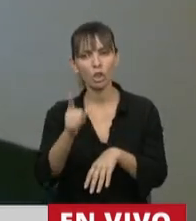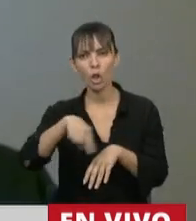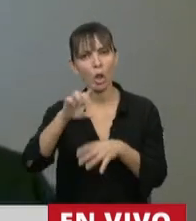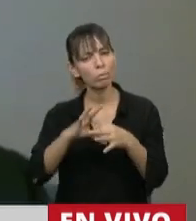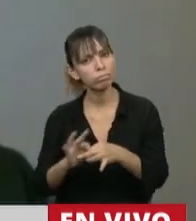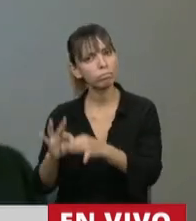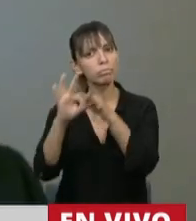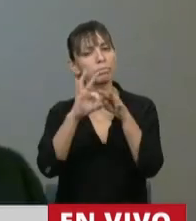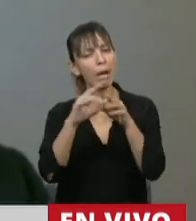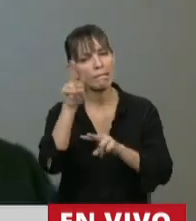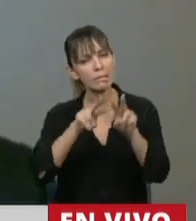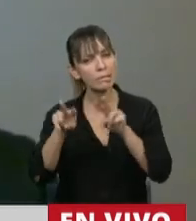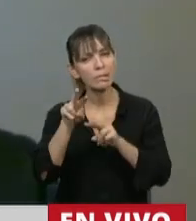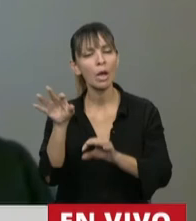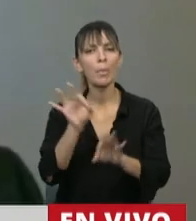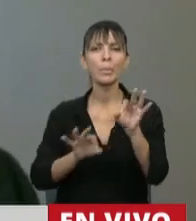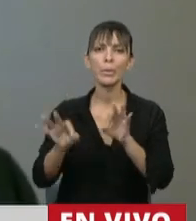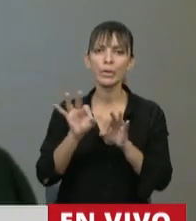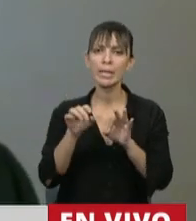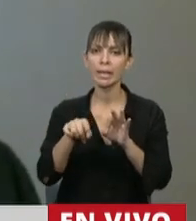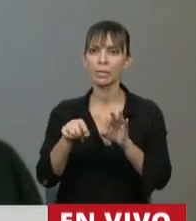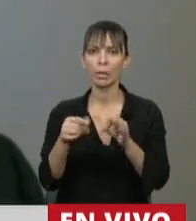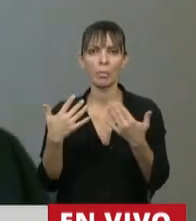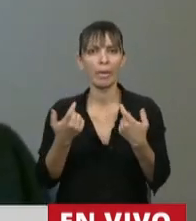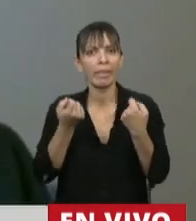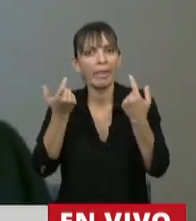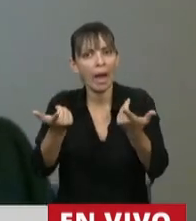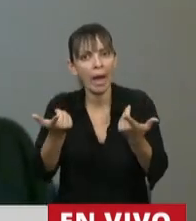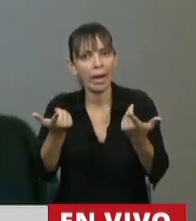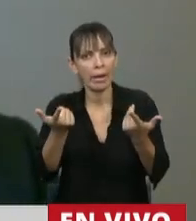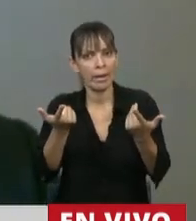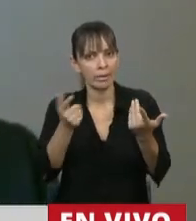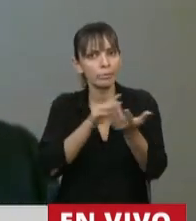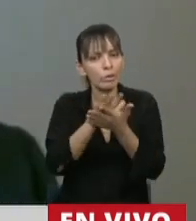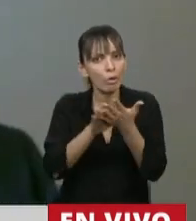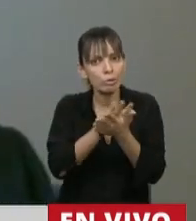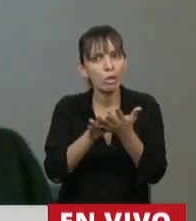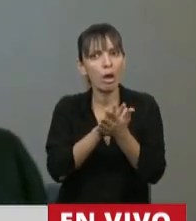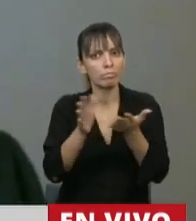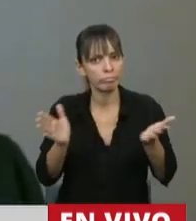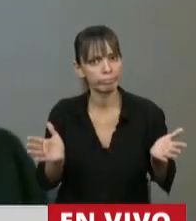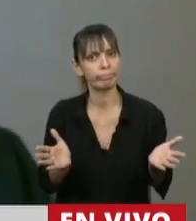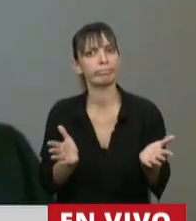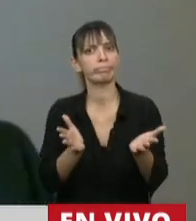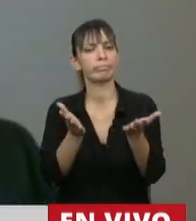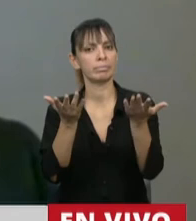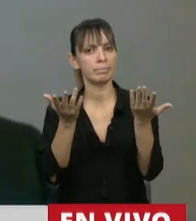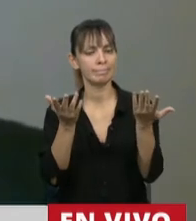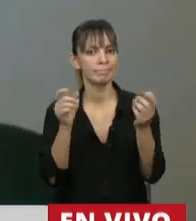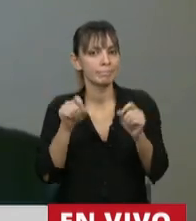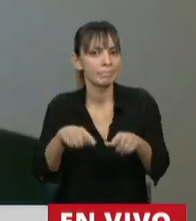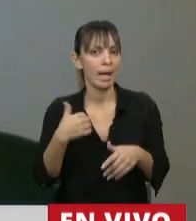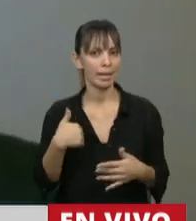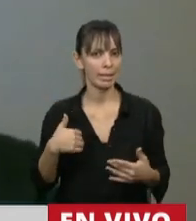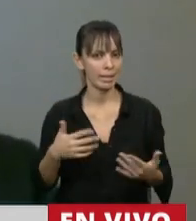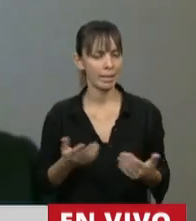proyecto que sea capaz de sacarnos de la decadencia que tenemos los argentinos.